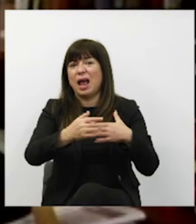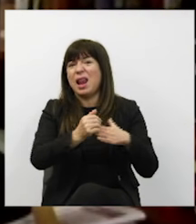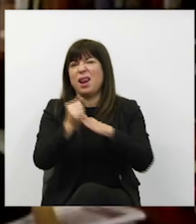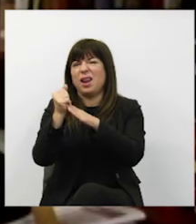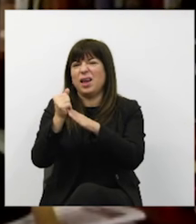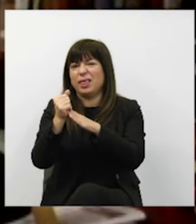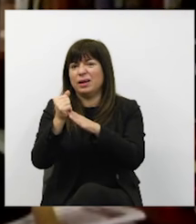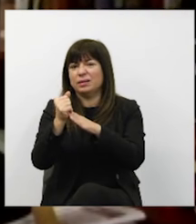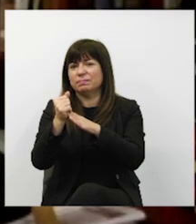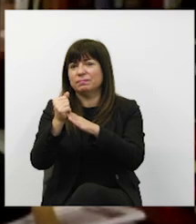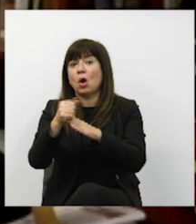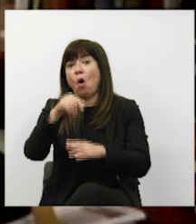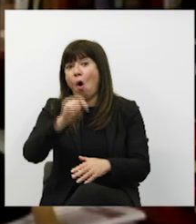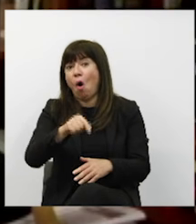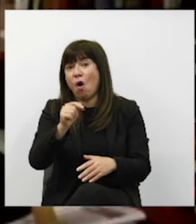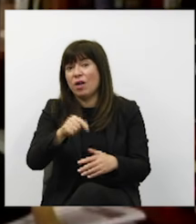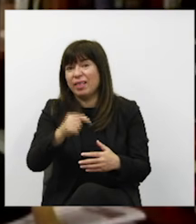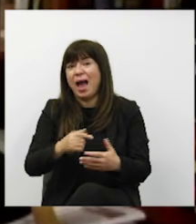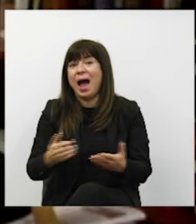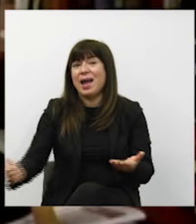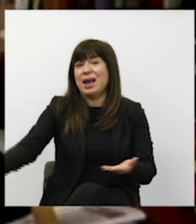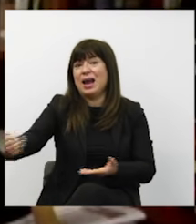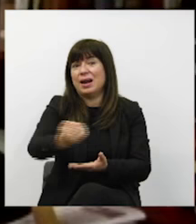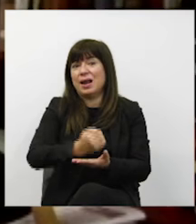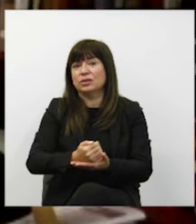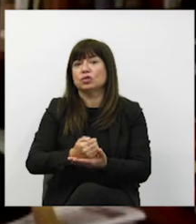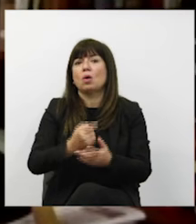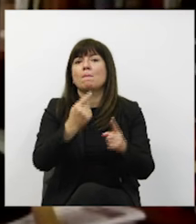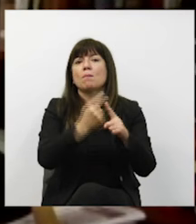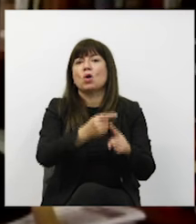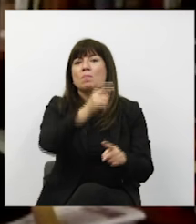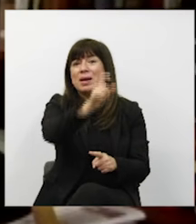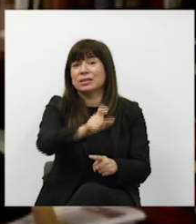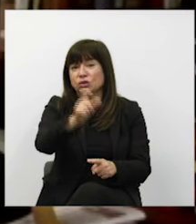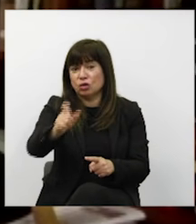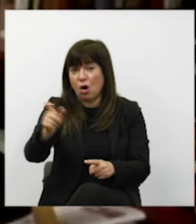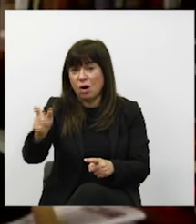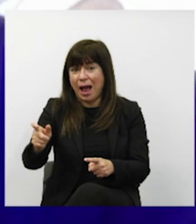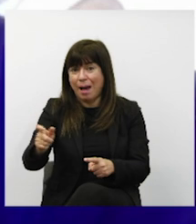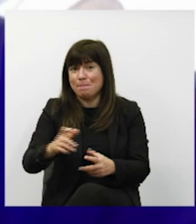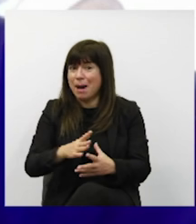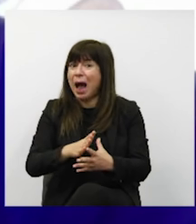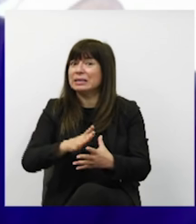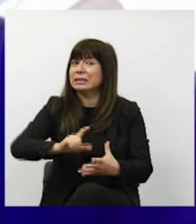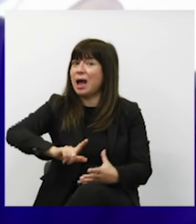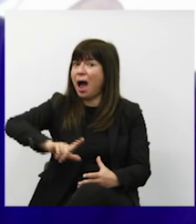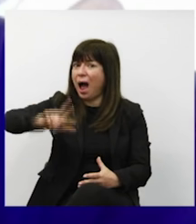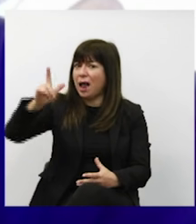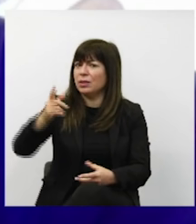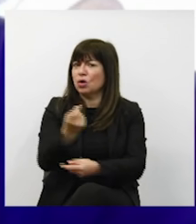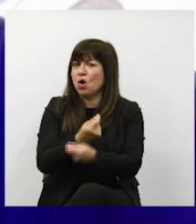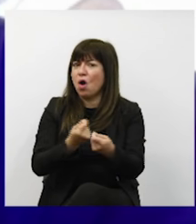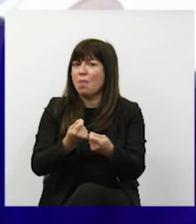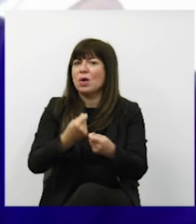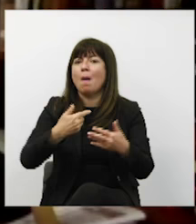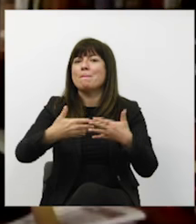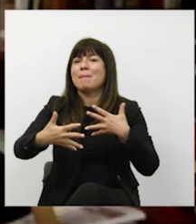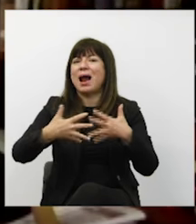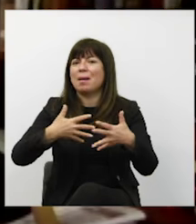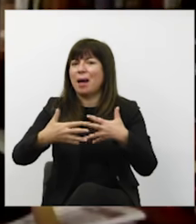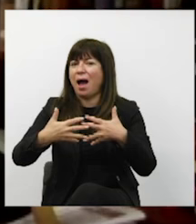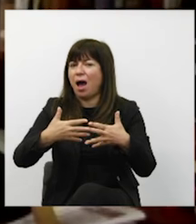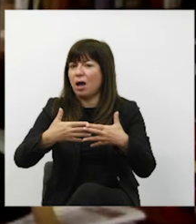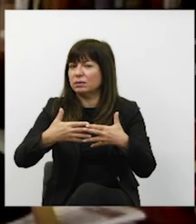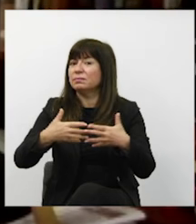con el ingreso per cápita más alto y proyectado que va a seguir siendo así es Panamá. Cuando yo le digo esto a mis amigos empresarios en Chile, la respuesta es